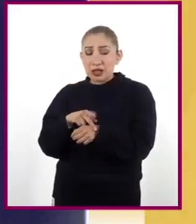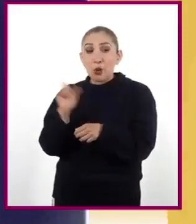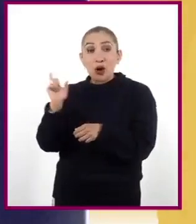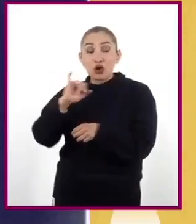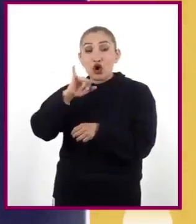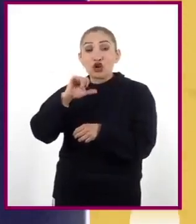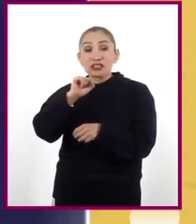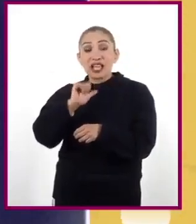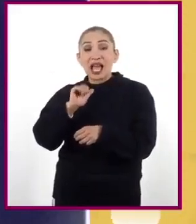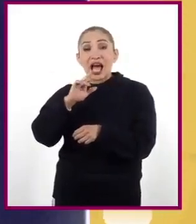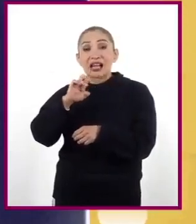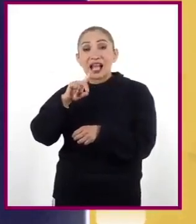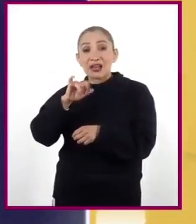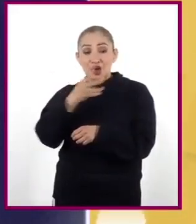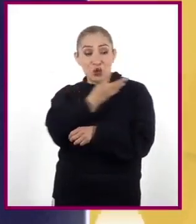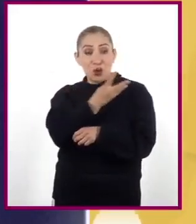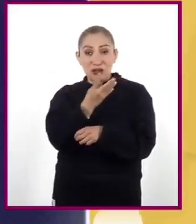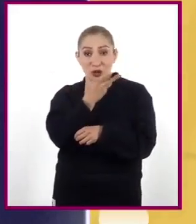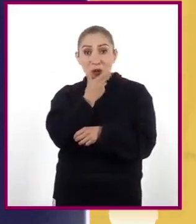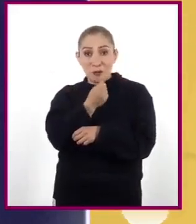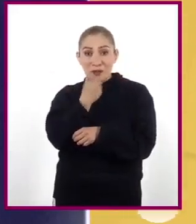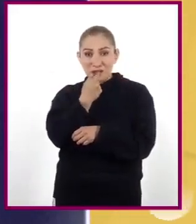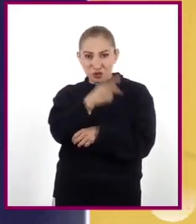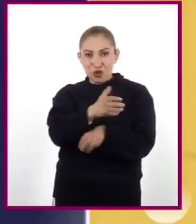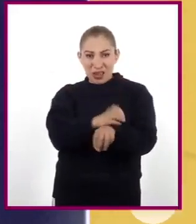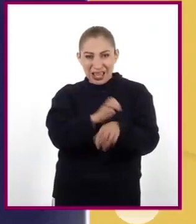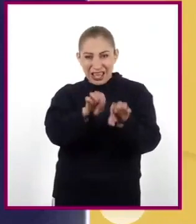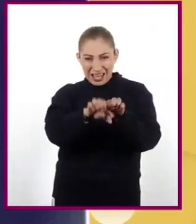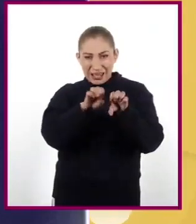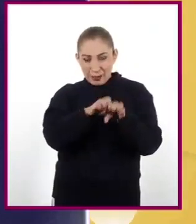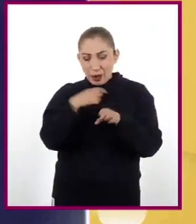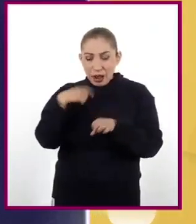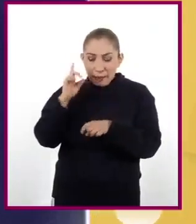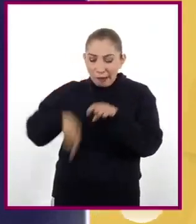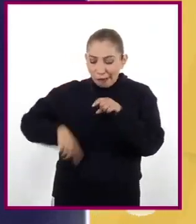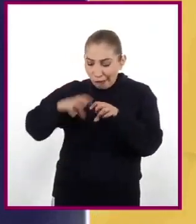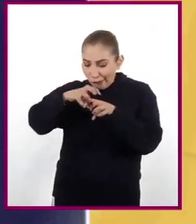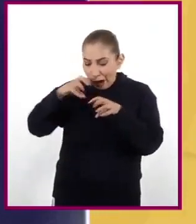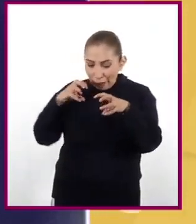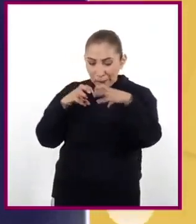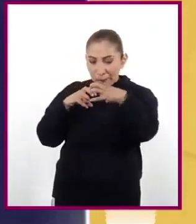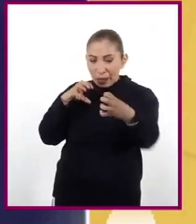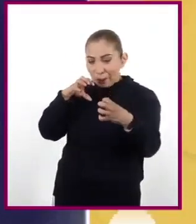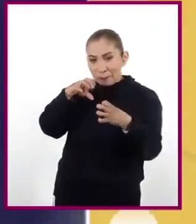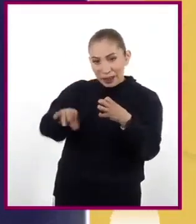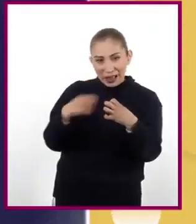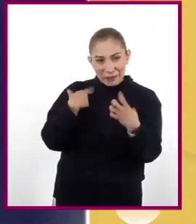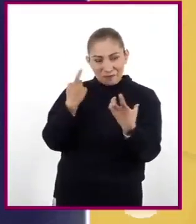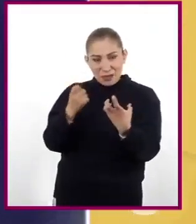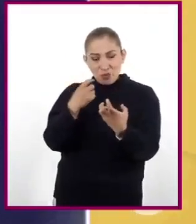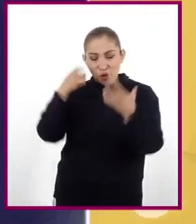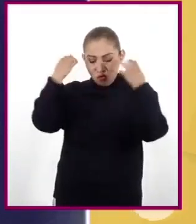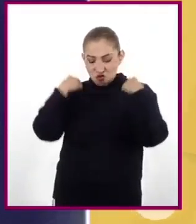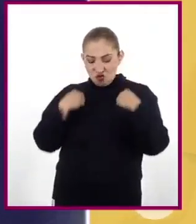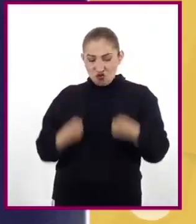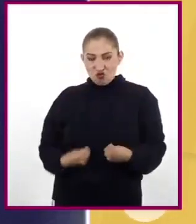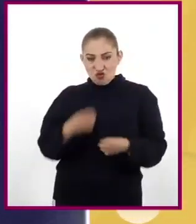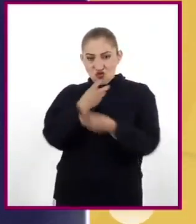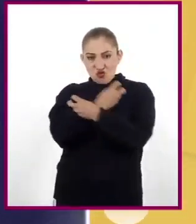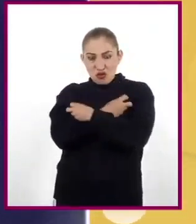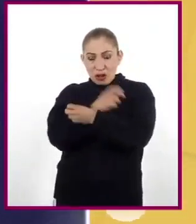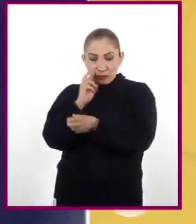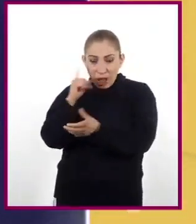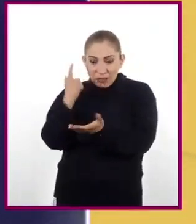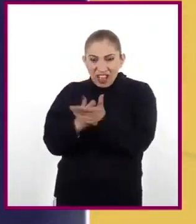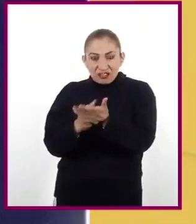Cuando José Arcadio Buendía y los cuatro hombres de su expedición lograron desarticular la armadura, encontraron dentro